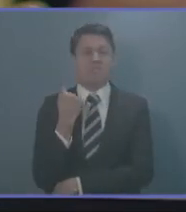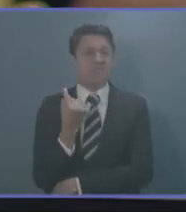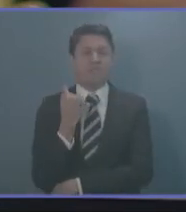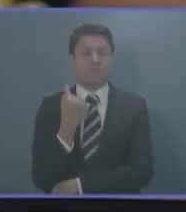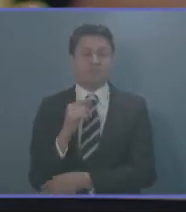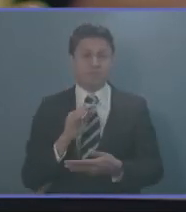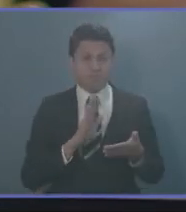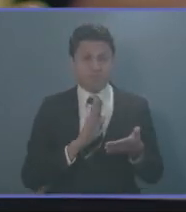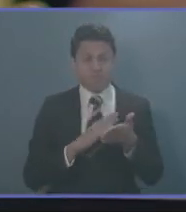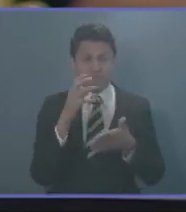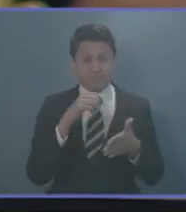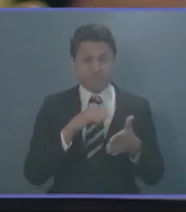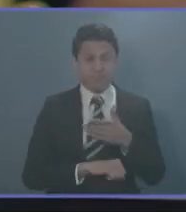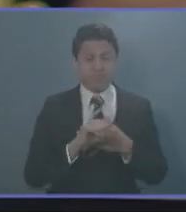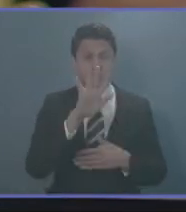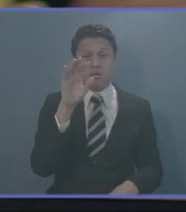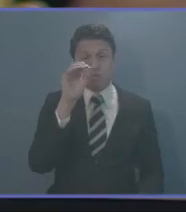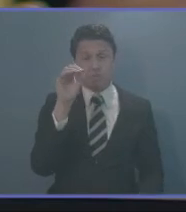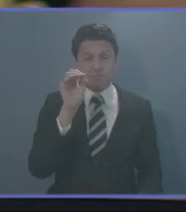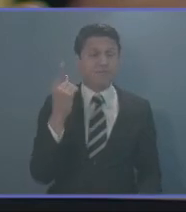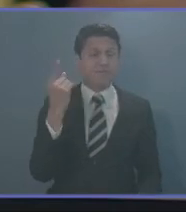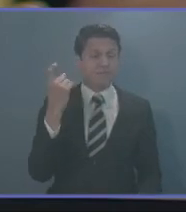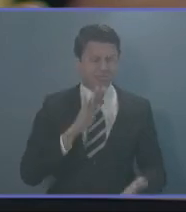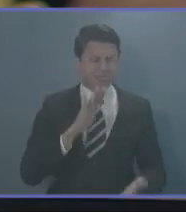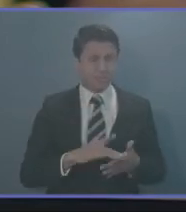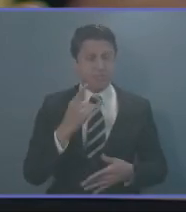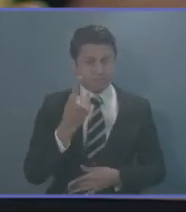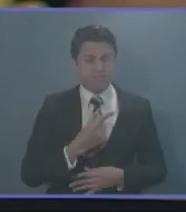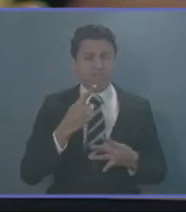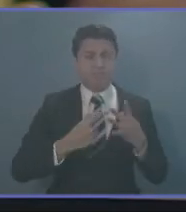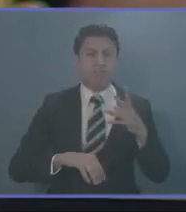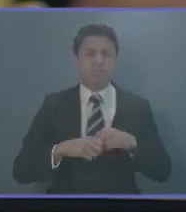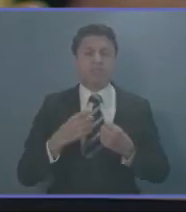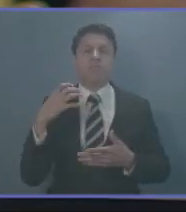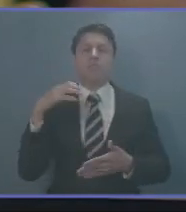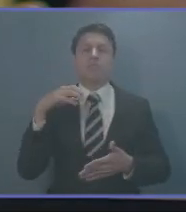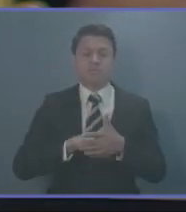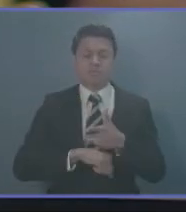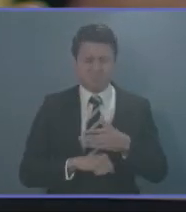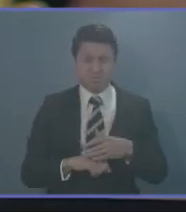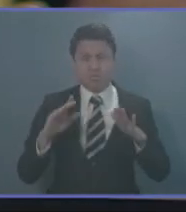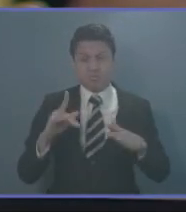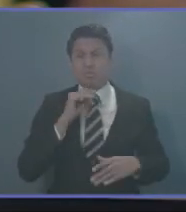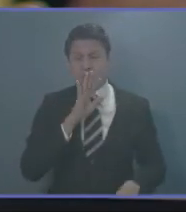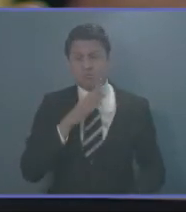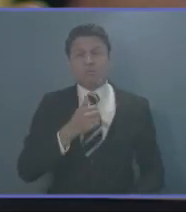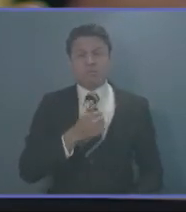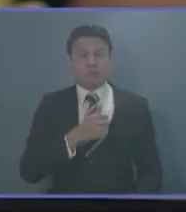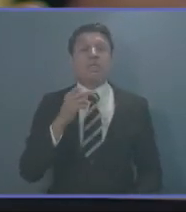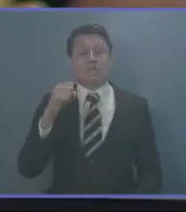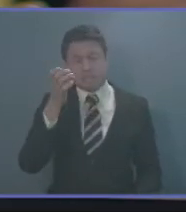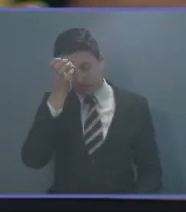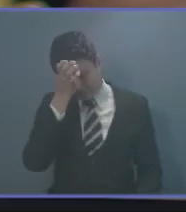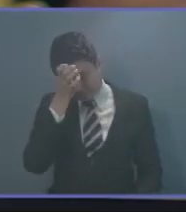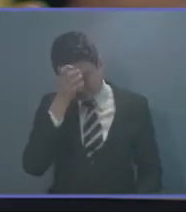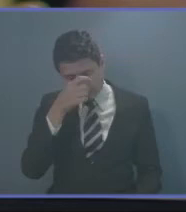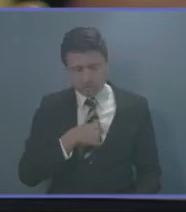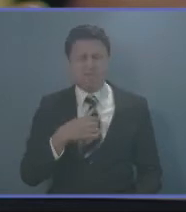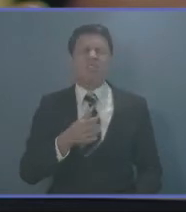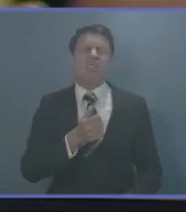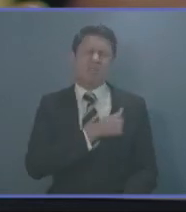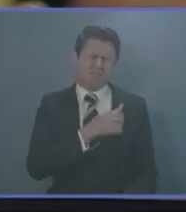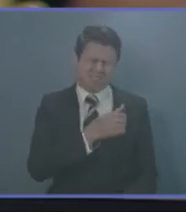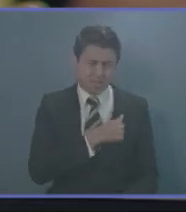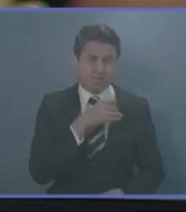al 5% del impuesto no declarado y pagado. Si se declarare o pagare en los tres primeros meses de mora y